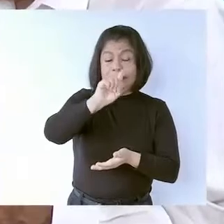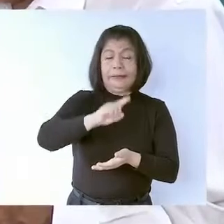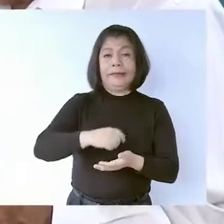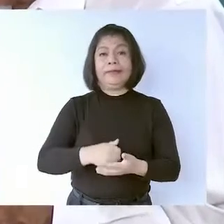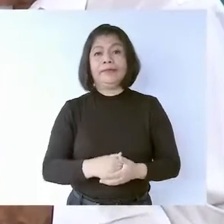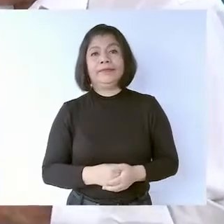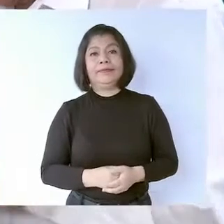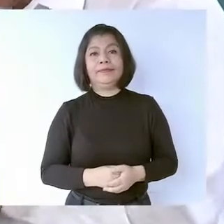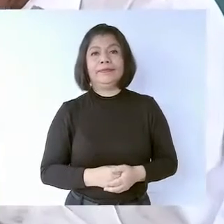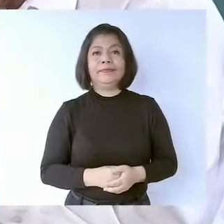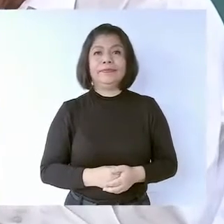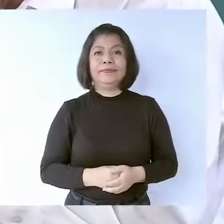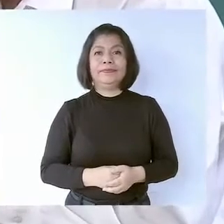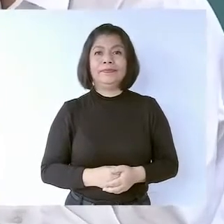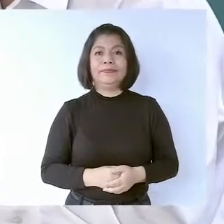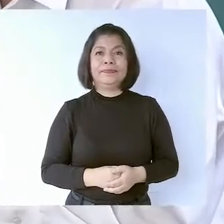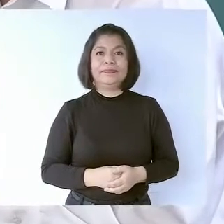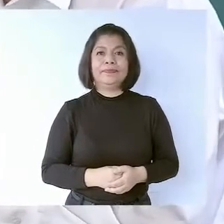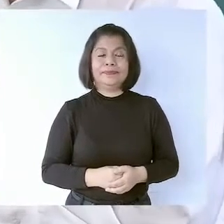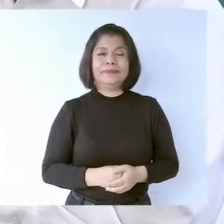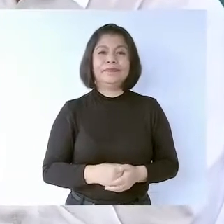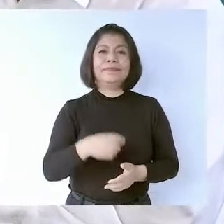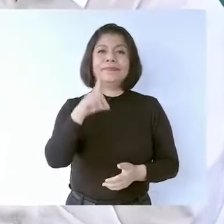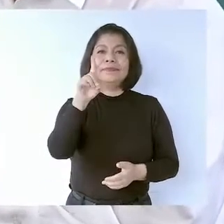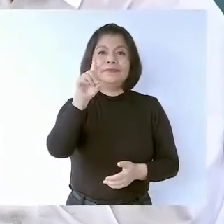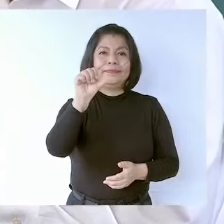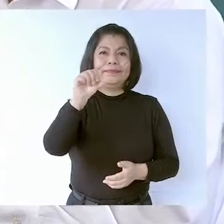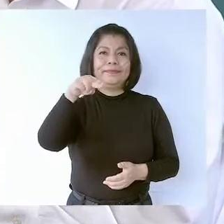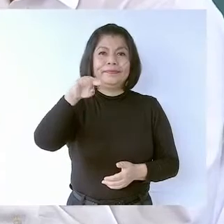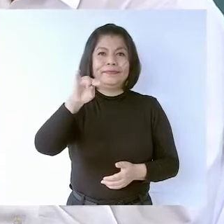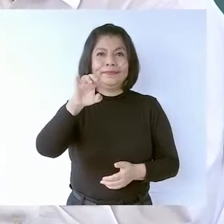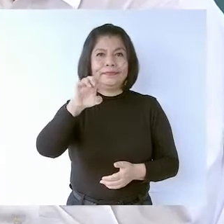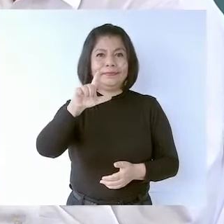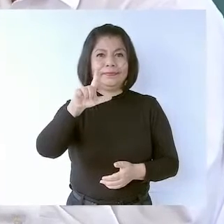que nos ayuda mucho, Daniel Chávez,